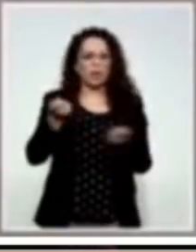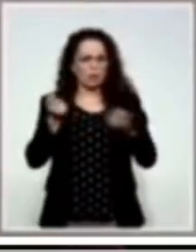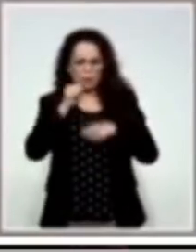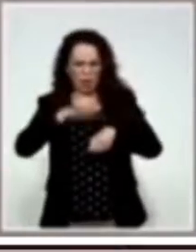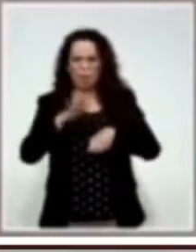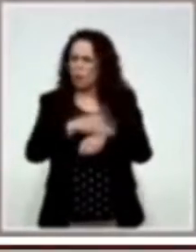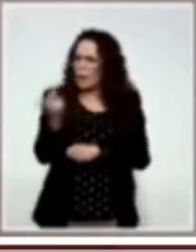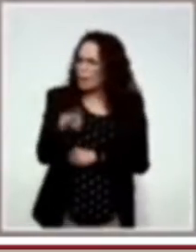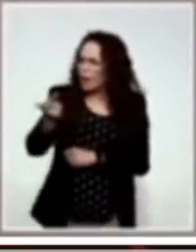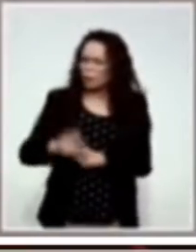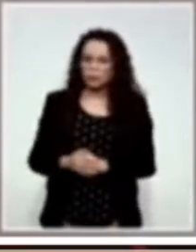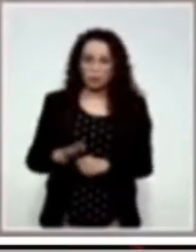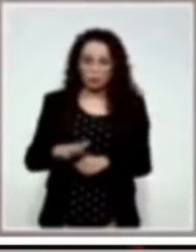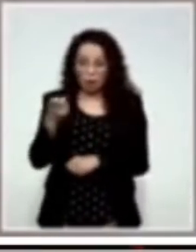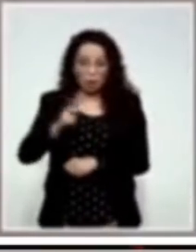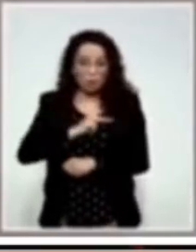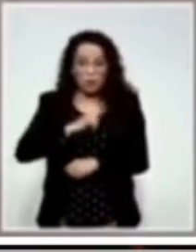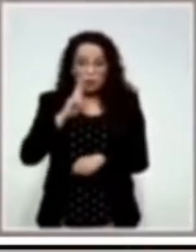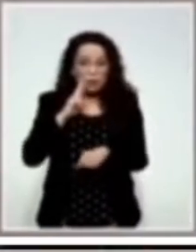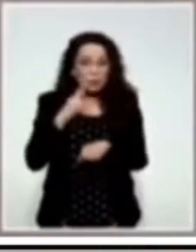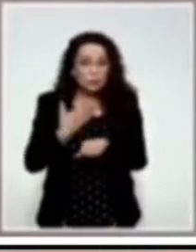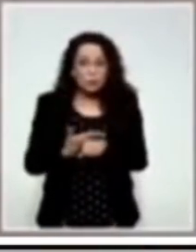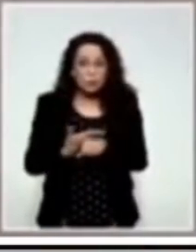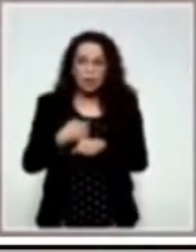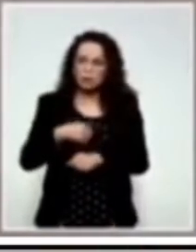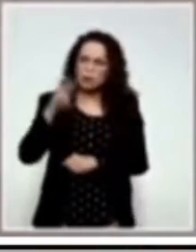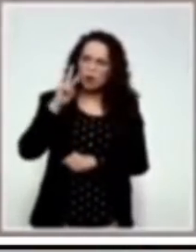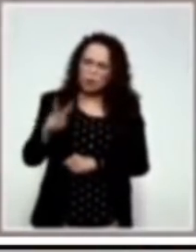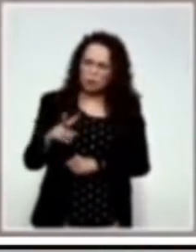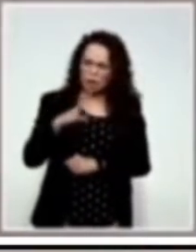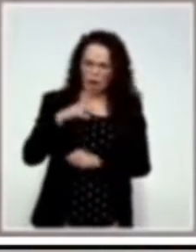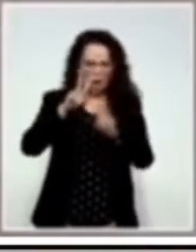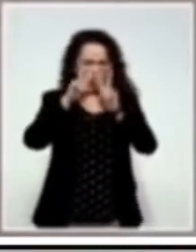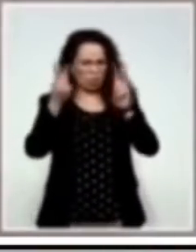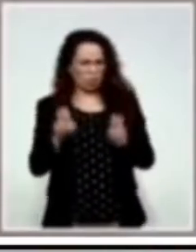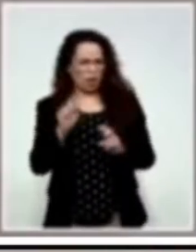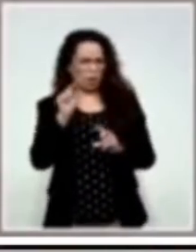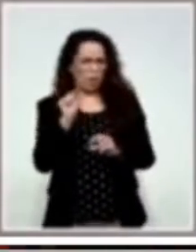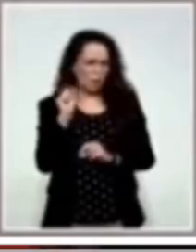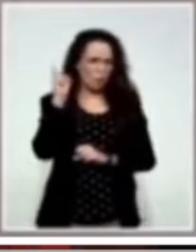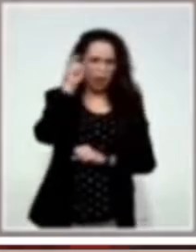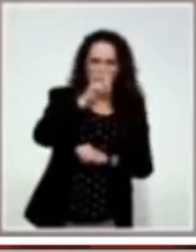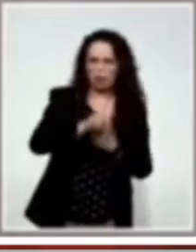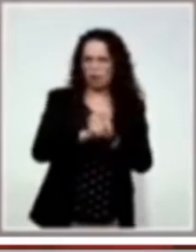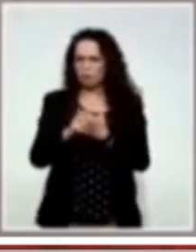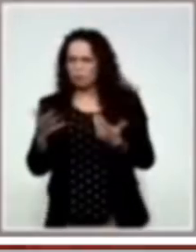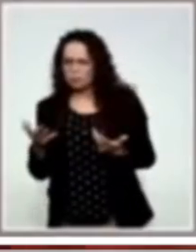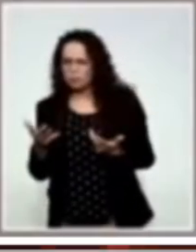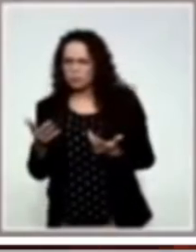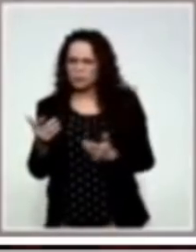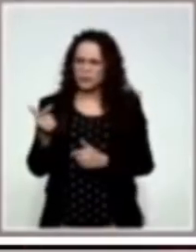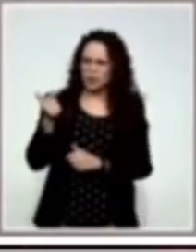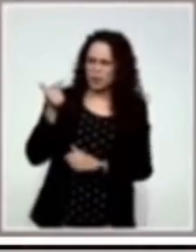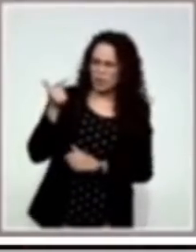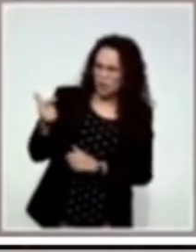Cuando yo veo que hay un tema que se está complicando, que tiene 7 votos y el otro tiene 7 votos, ministros llaman